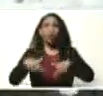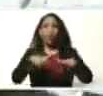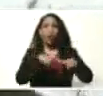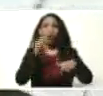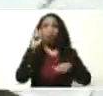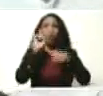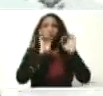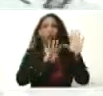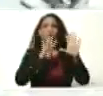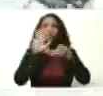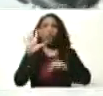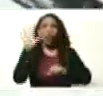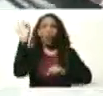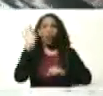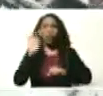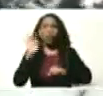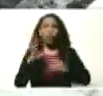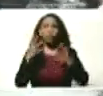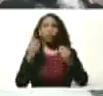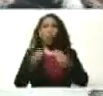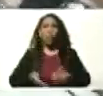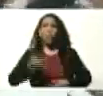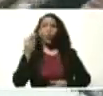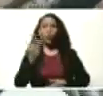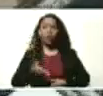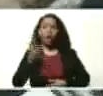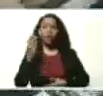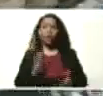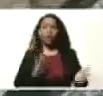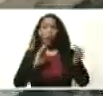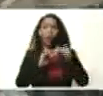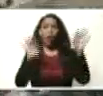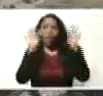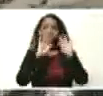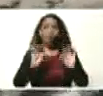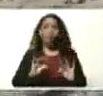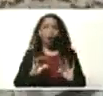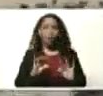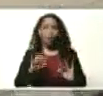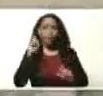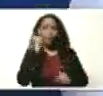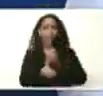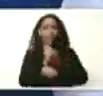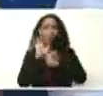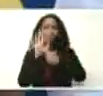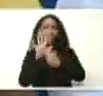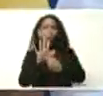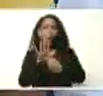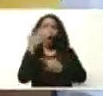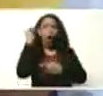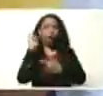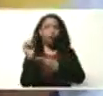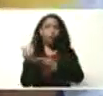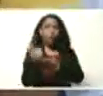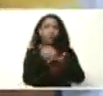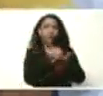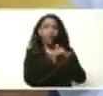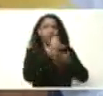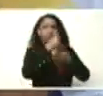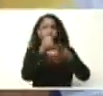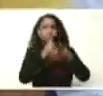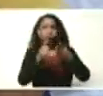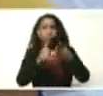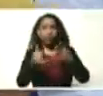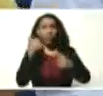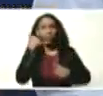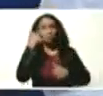un 95%, que es muy importante. De igual manera, presidente, debemos señalar que hay recuperación de líneas